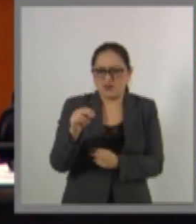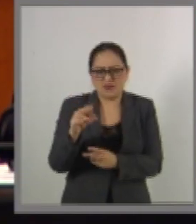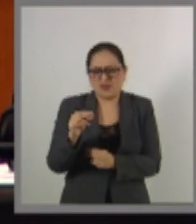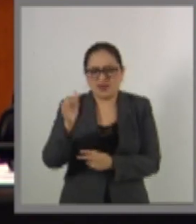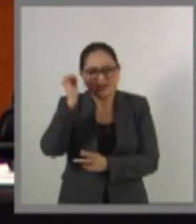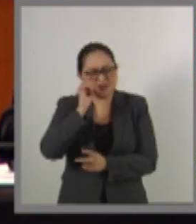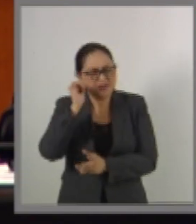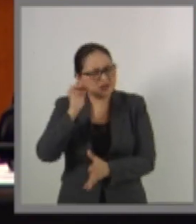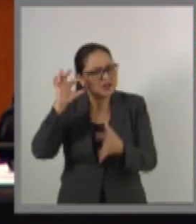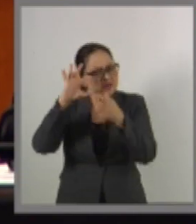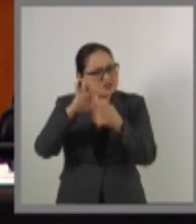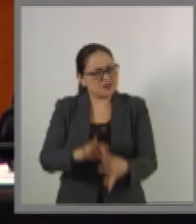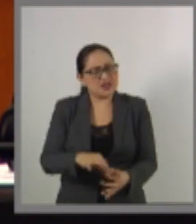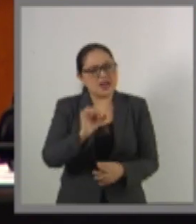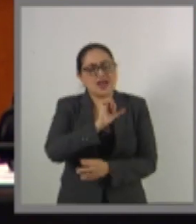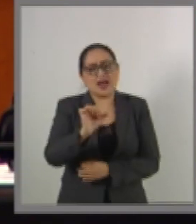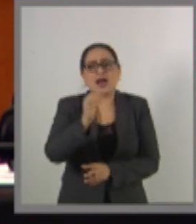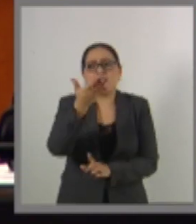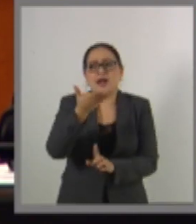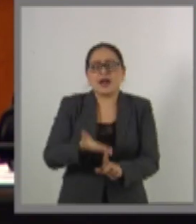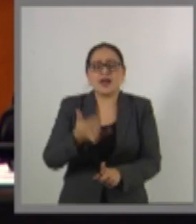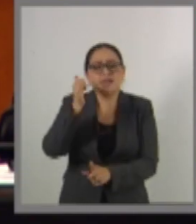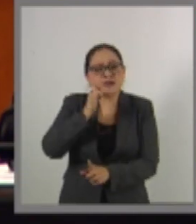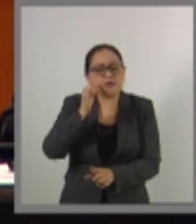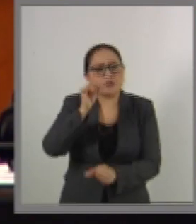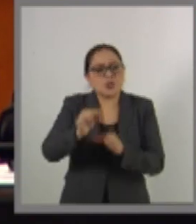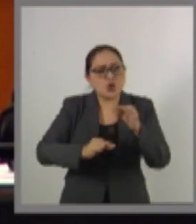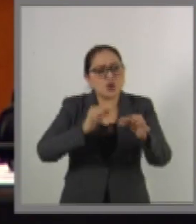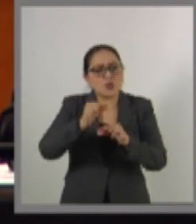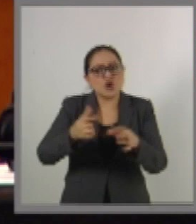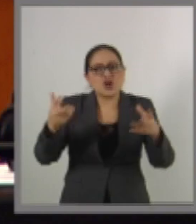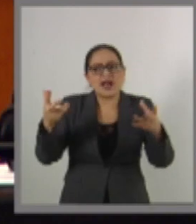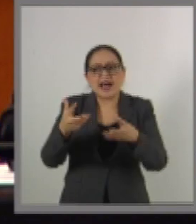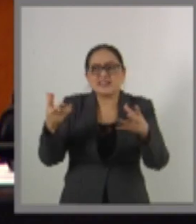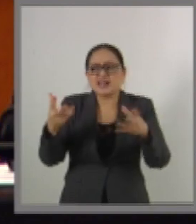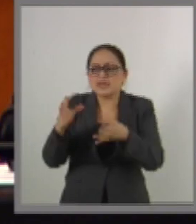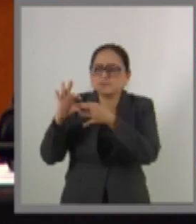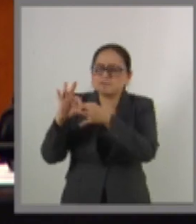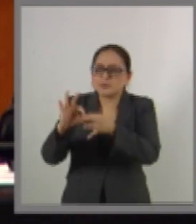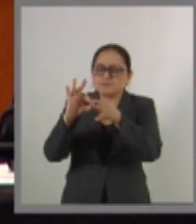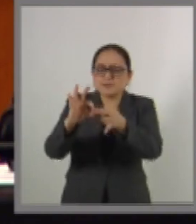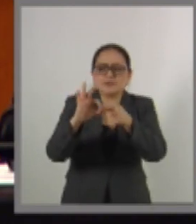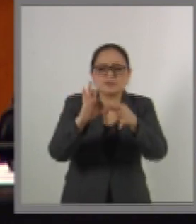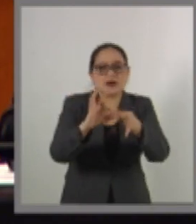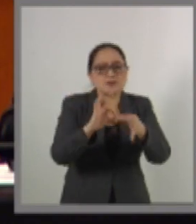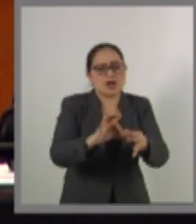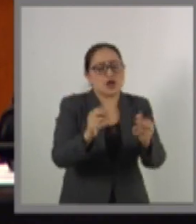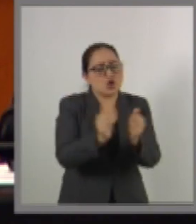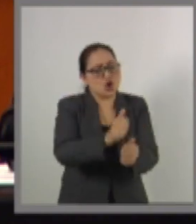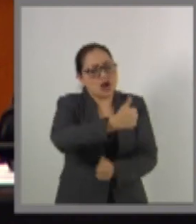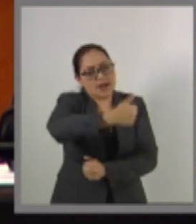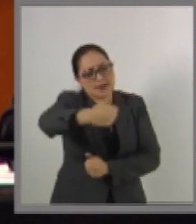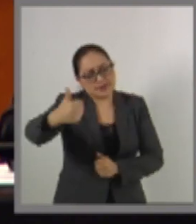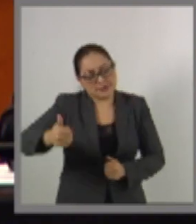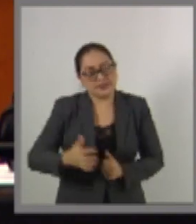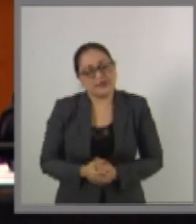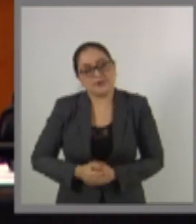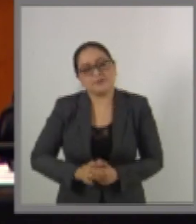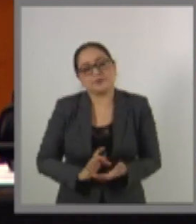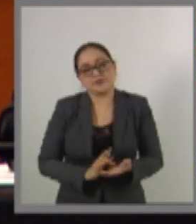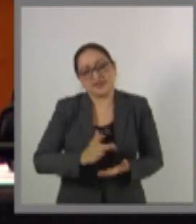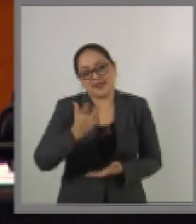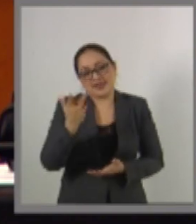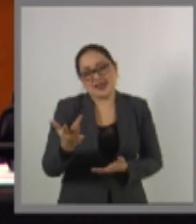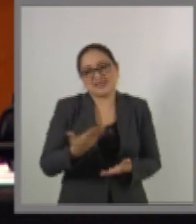aquella relación que fuiste entablando y construyendo con cada uno de nosotros. Gracias por